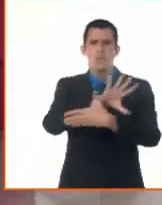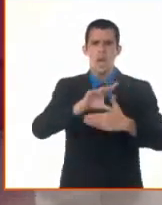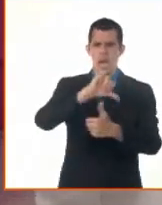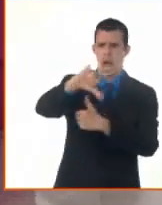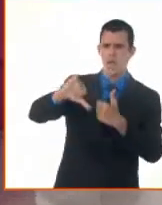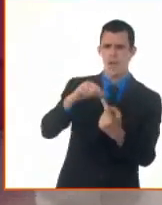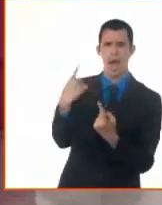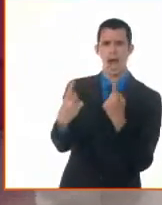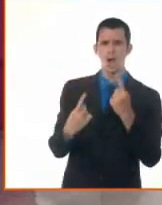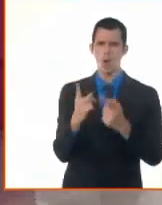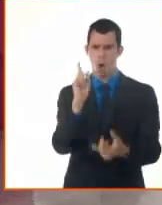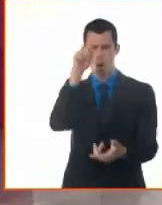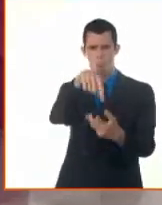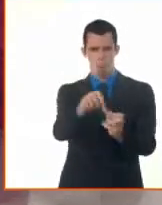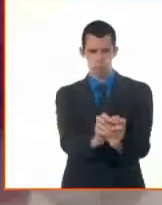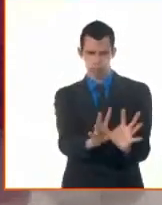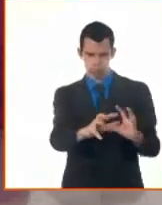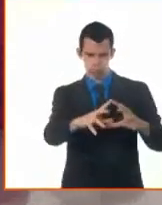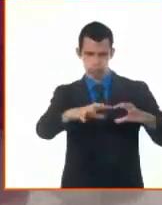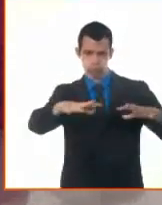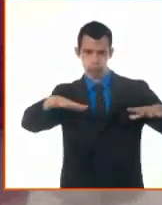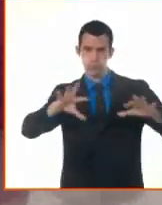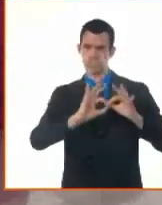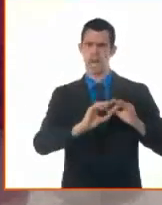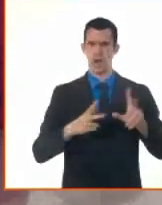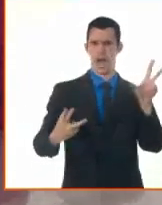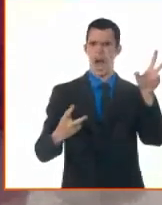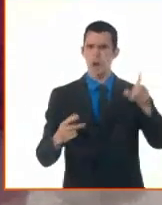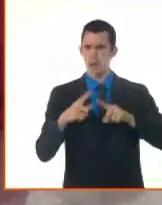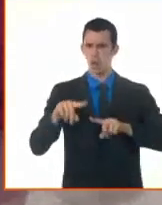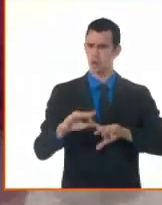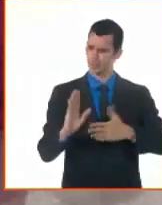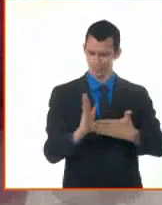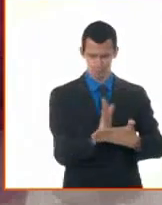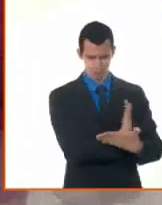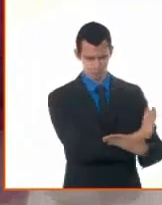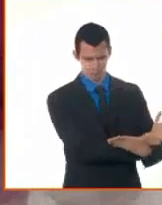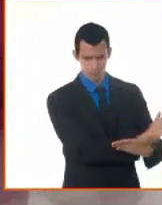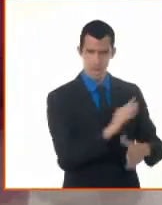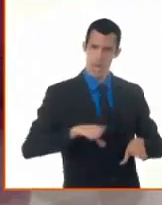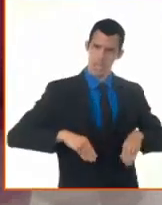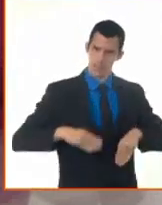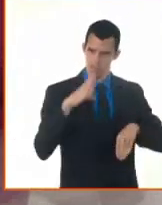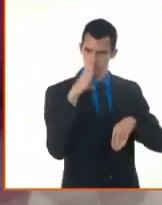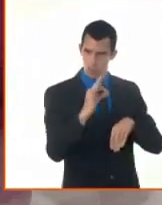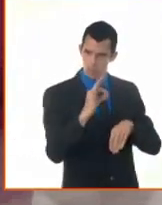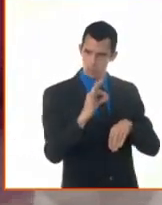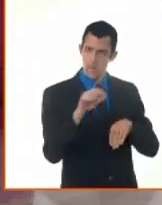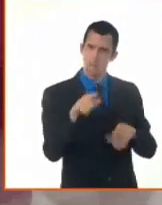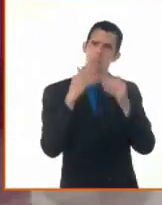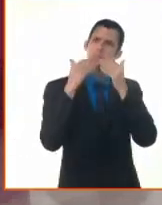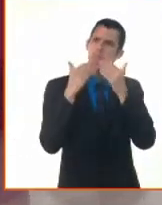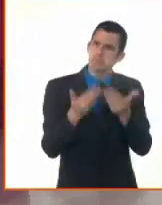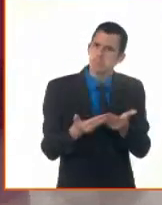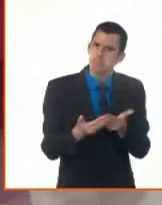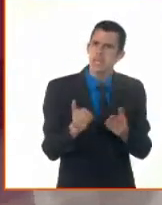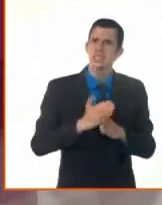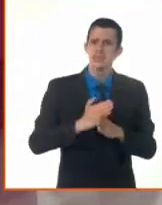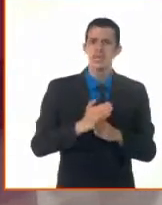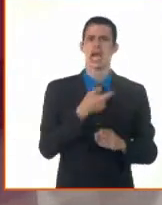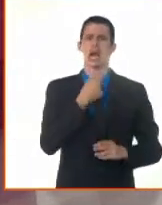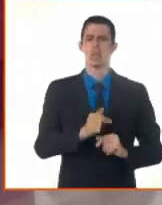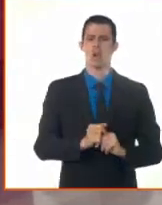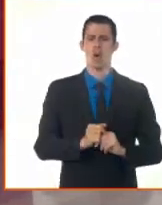ha dado América Latina y el Caribe a pesar de diferencias a pesar de diferencia por eso es que un tanto